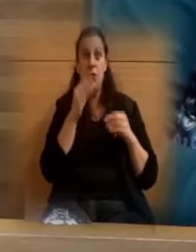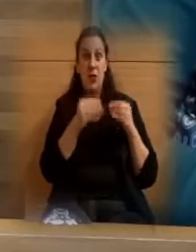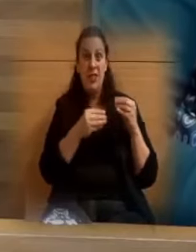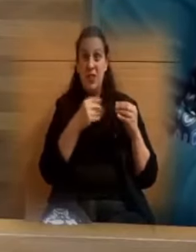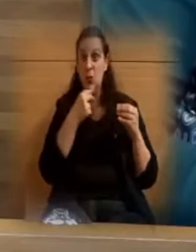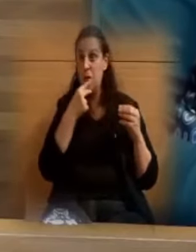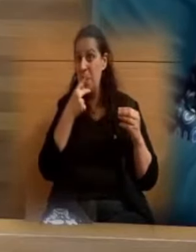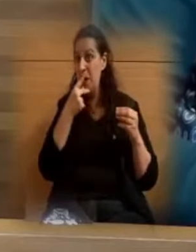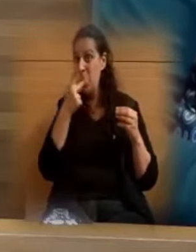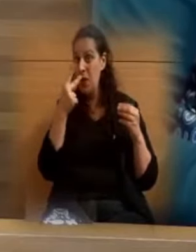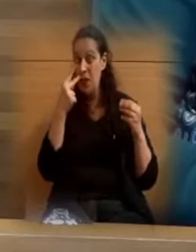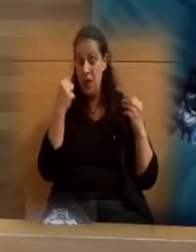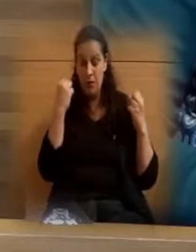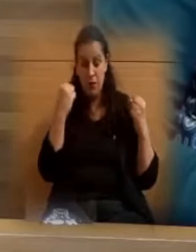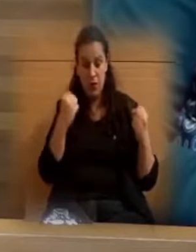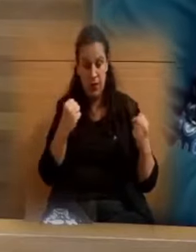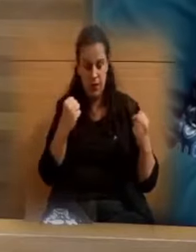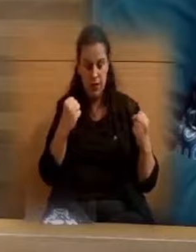vergonzoso